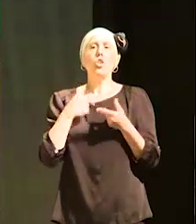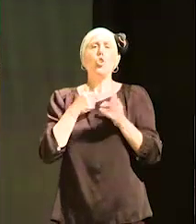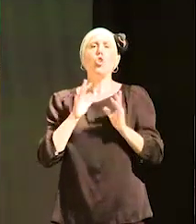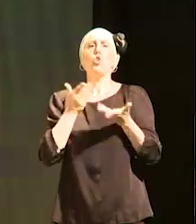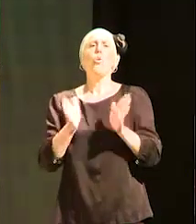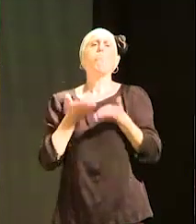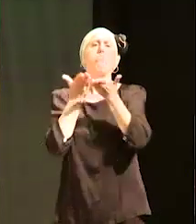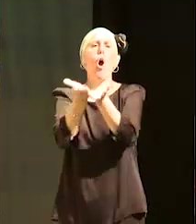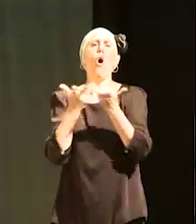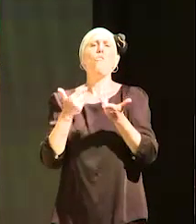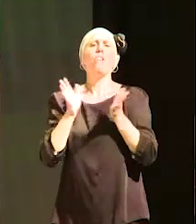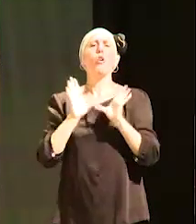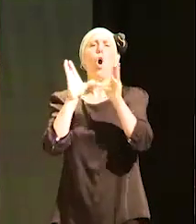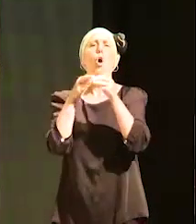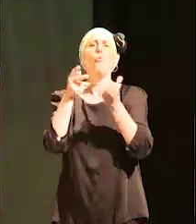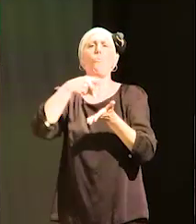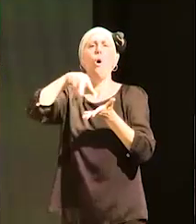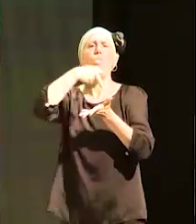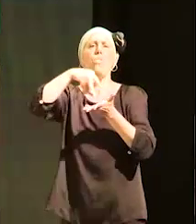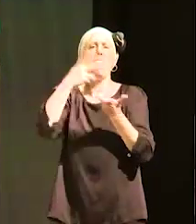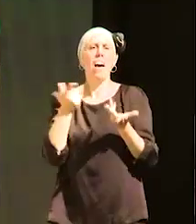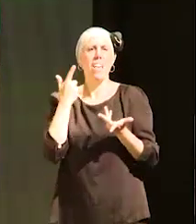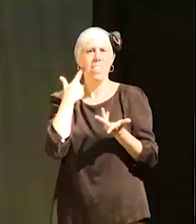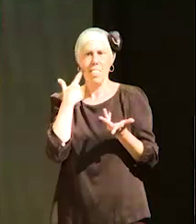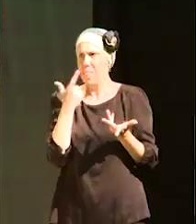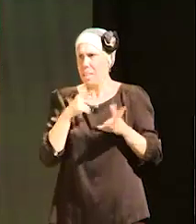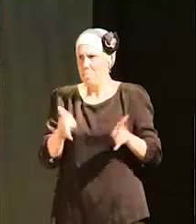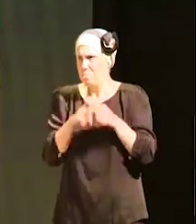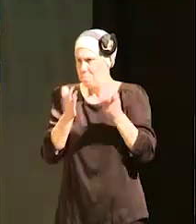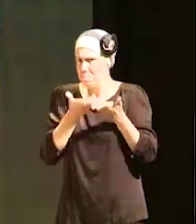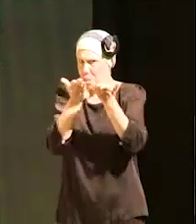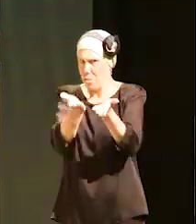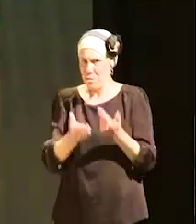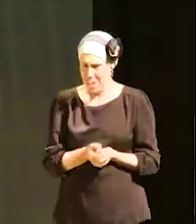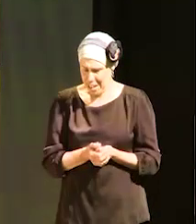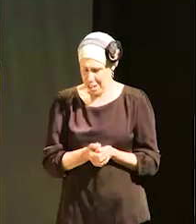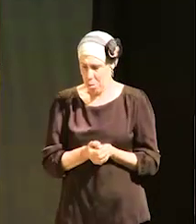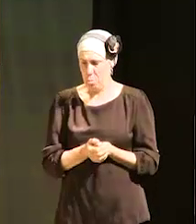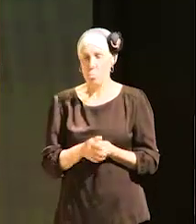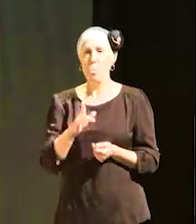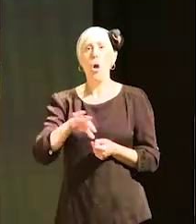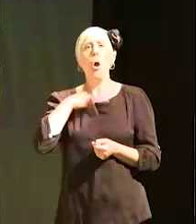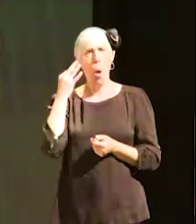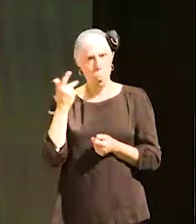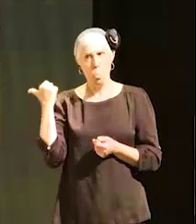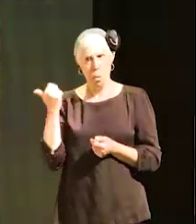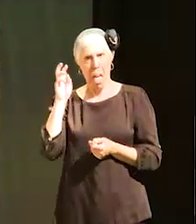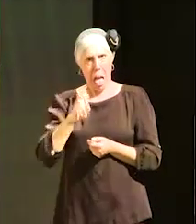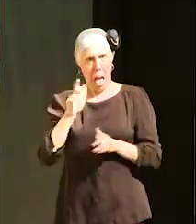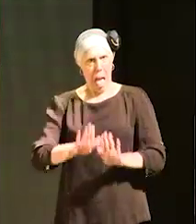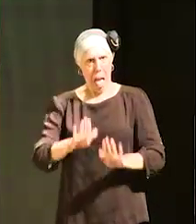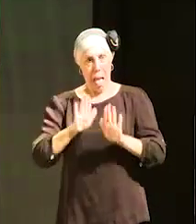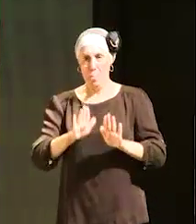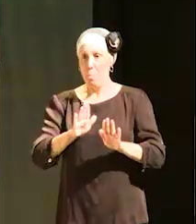queráis muchas gracias muchas gracias aquí estos días así que seguro que tenéis ocasión de hacer un café y encontraron